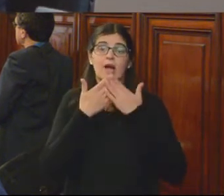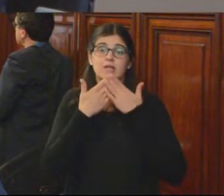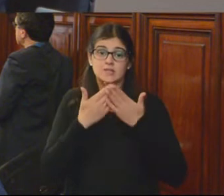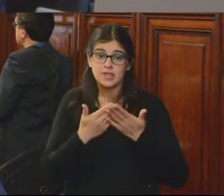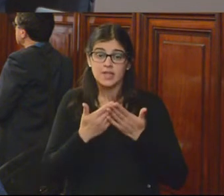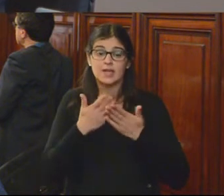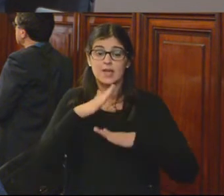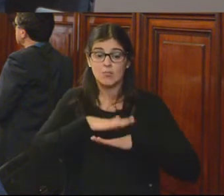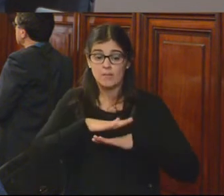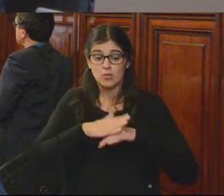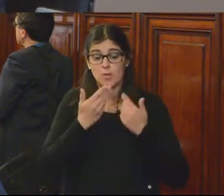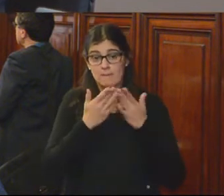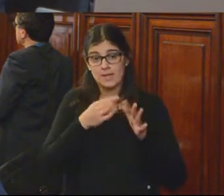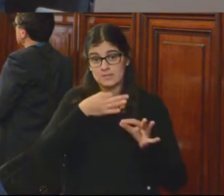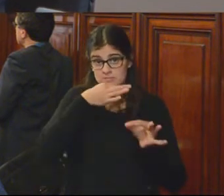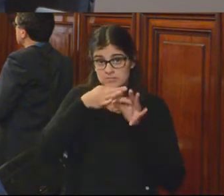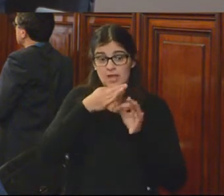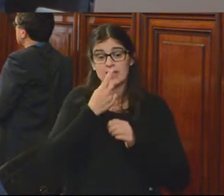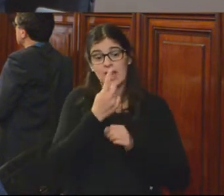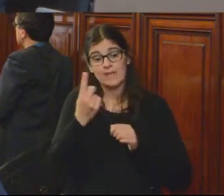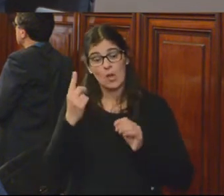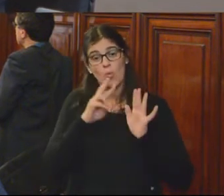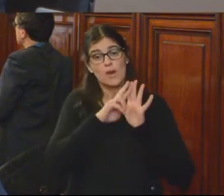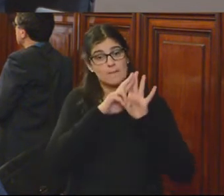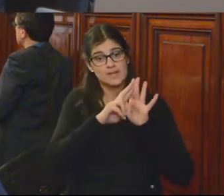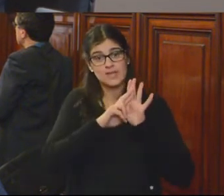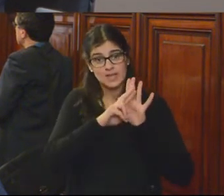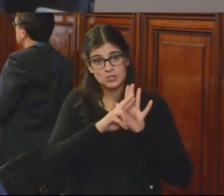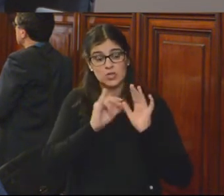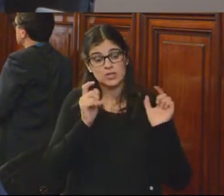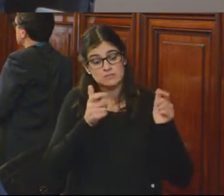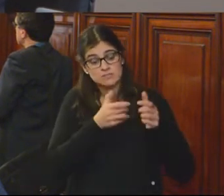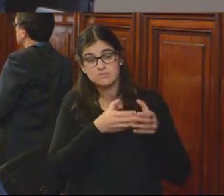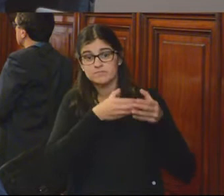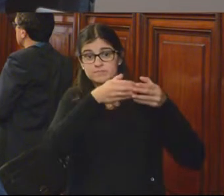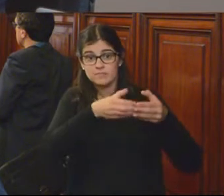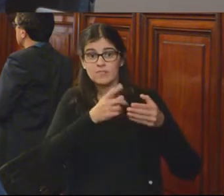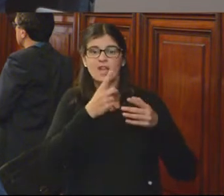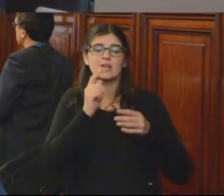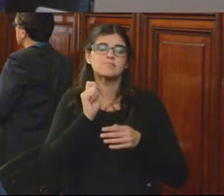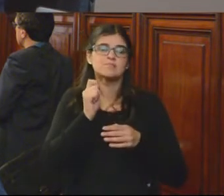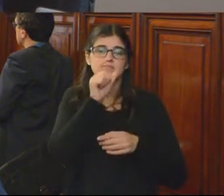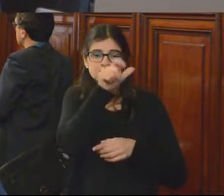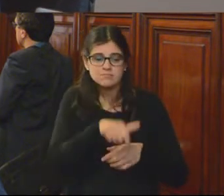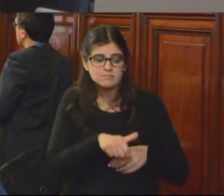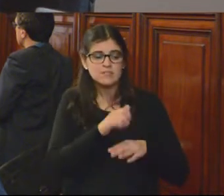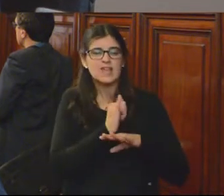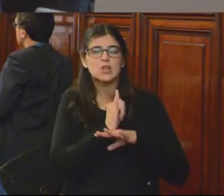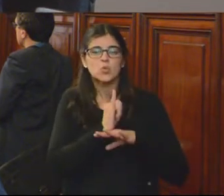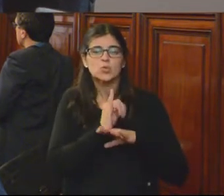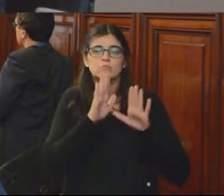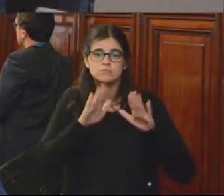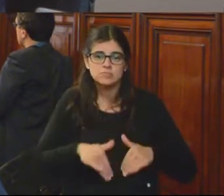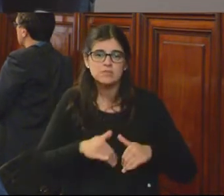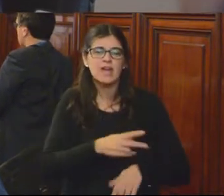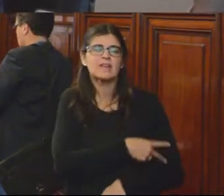al momento de hacer uso de la palabra, cada una de las representaciones y delegaciones, quien hace uso de la palabra se identifique, indicando a la institución que pertenece, el